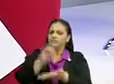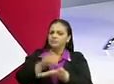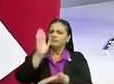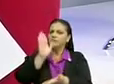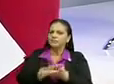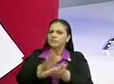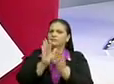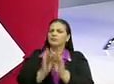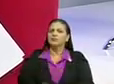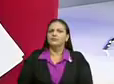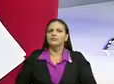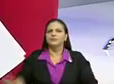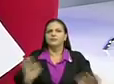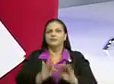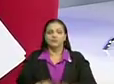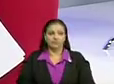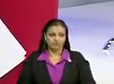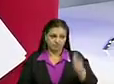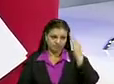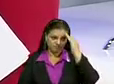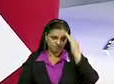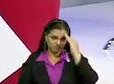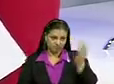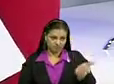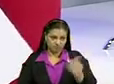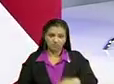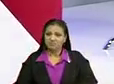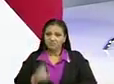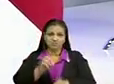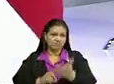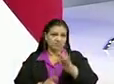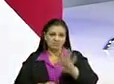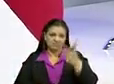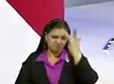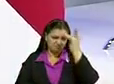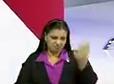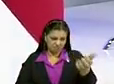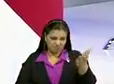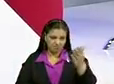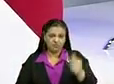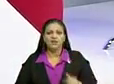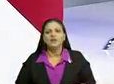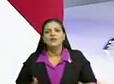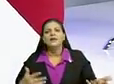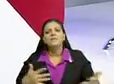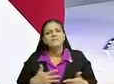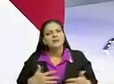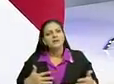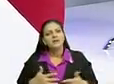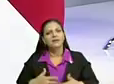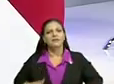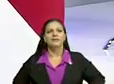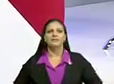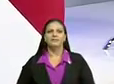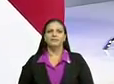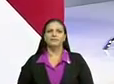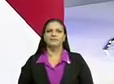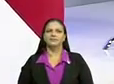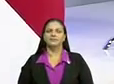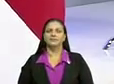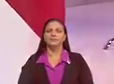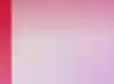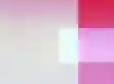estos menesteres. ¿Sabes por qué, Mayra? Por temor, por miedo, por temor a retaliaciones. Pero vamos a ver la nota. Porque no pasa nada.